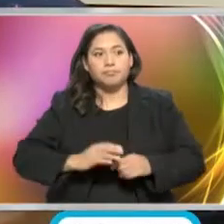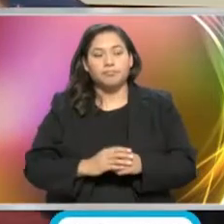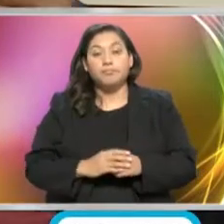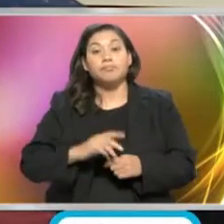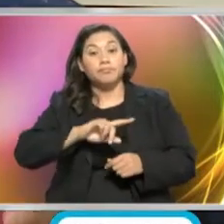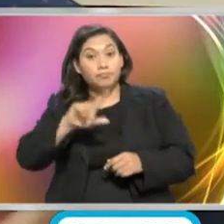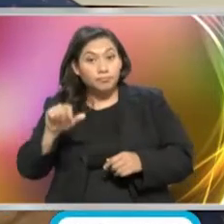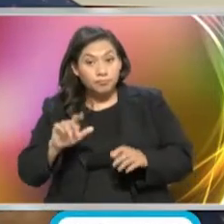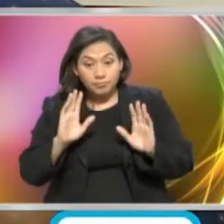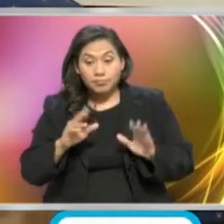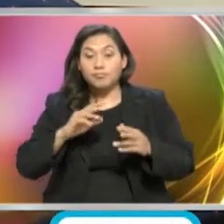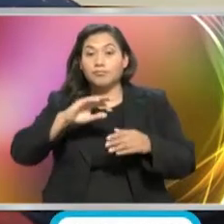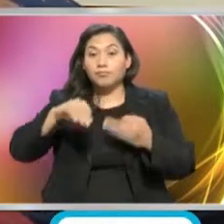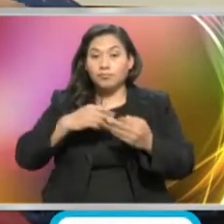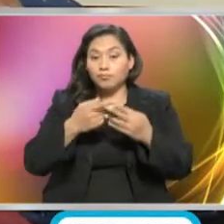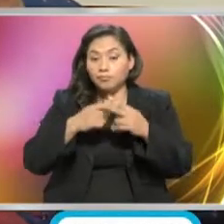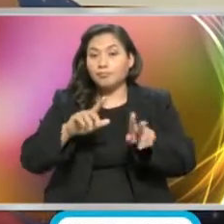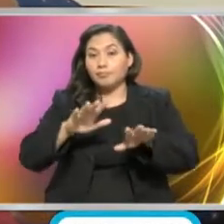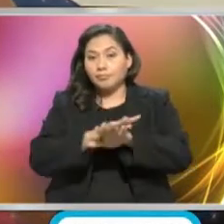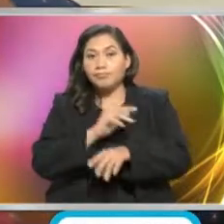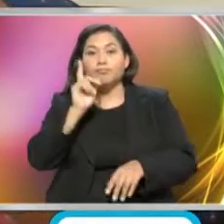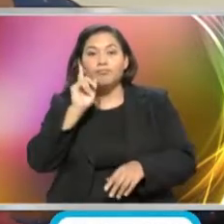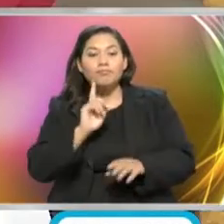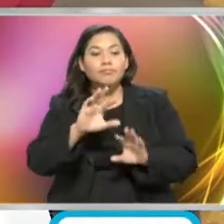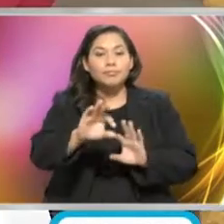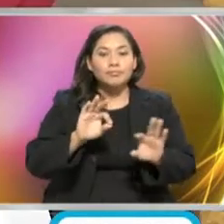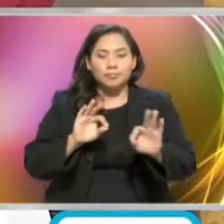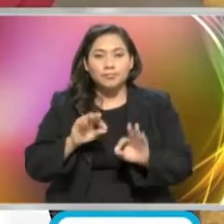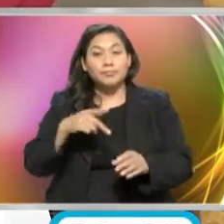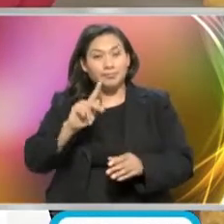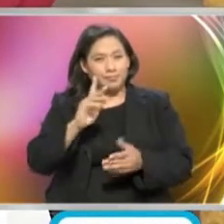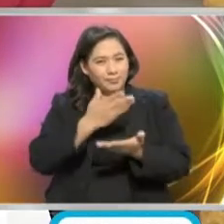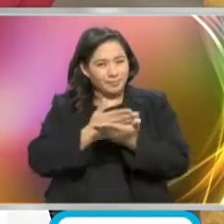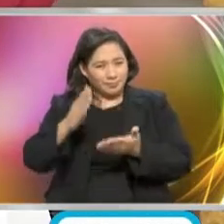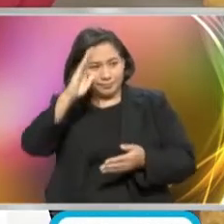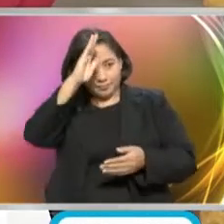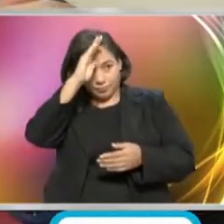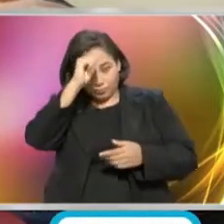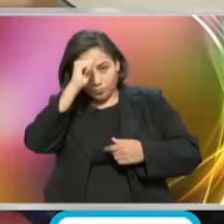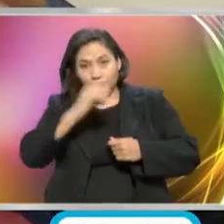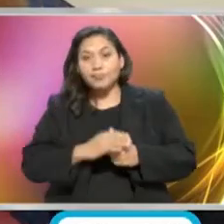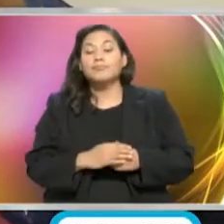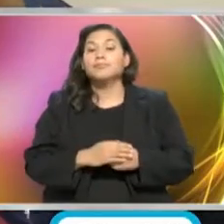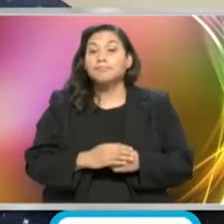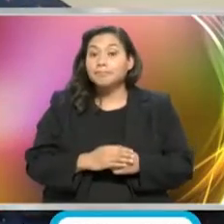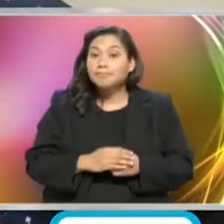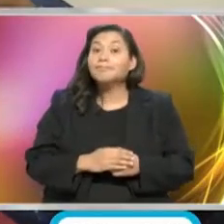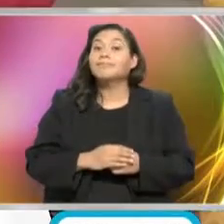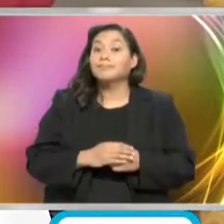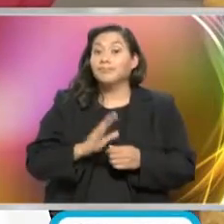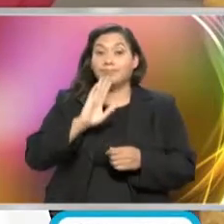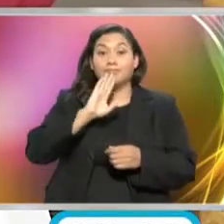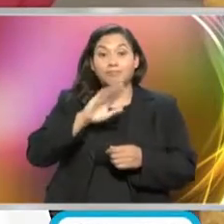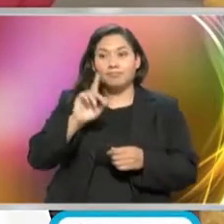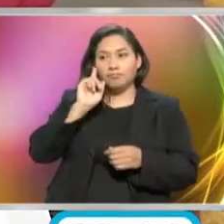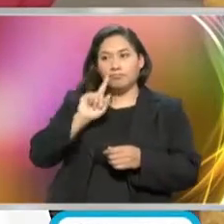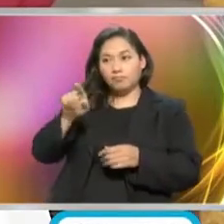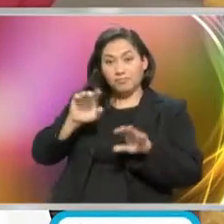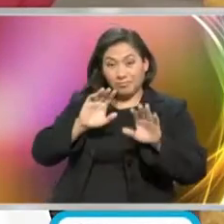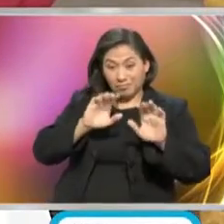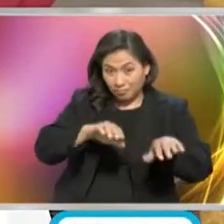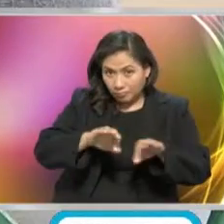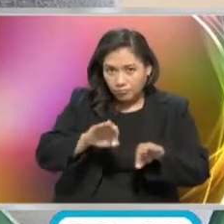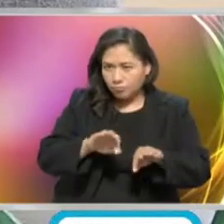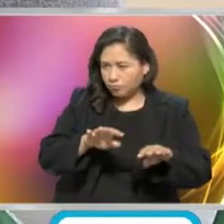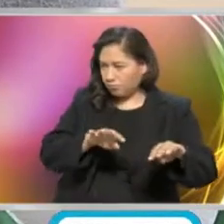después, pues todo esto empezó a cambiar, las mujeres empezaron a tener opciones. Además, recuerda que se veía incluso mal que la mujer trabajara, incluso